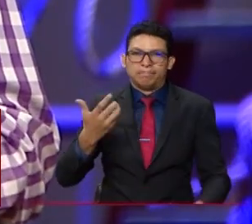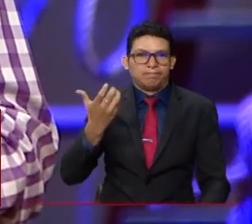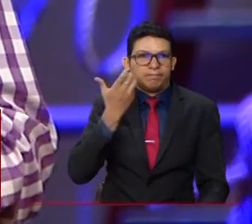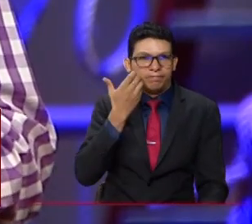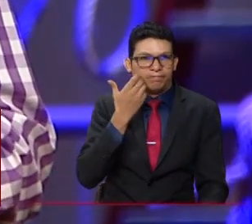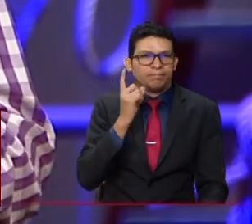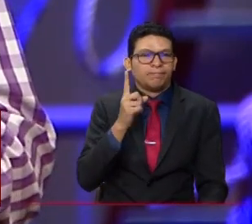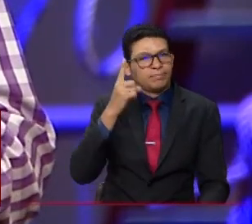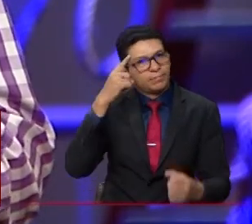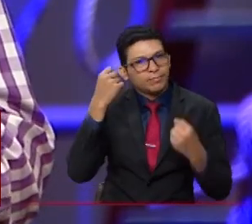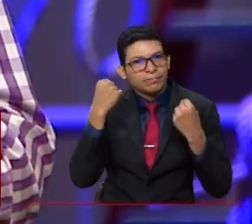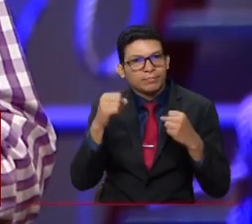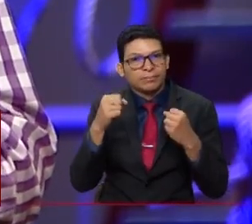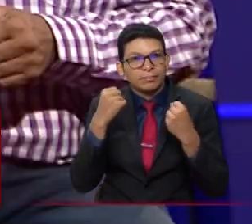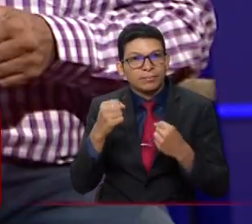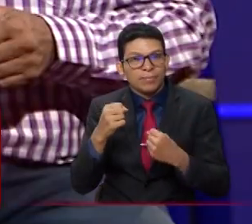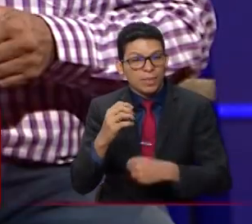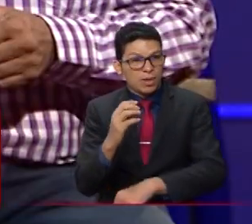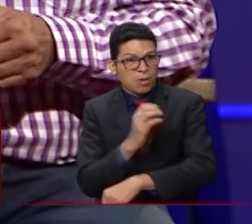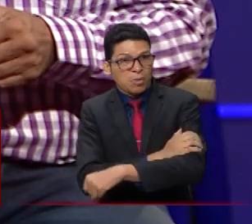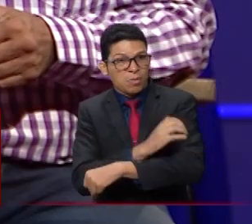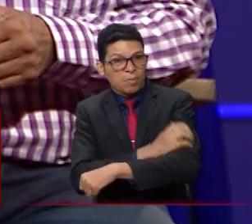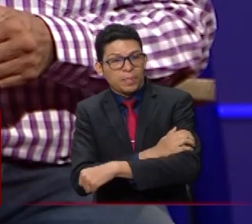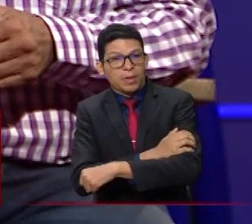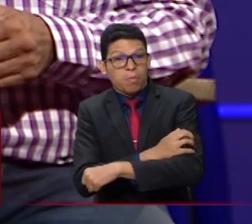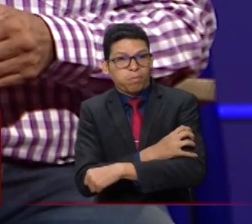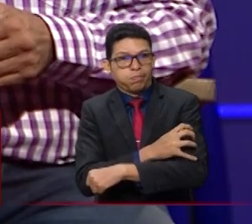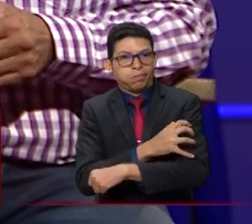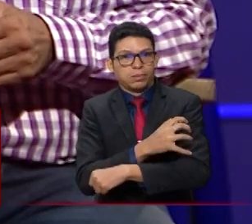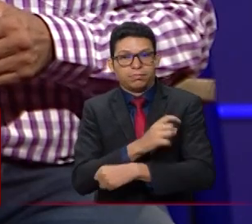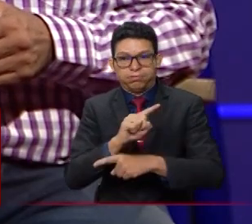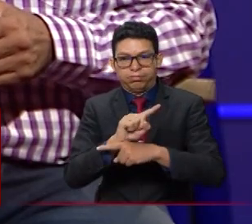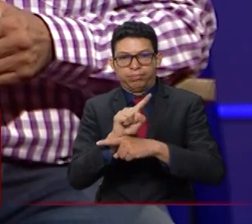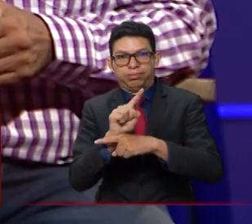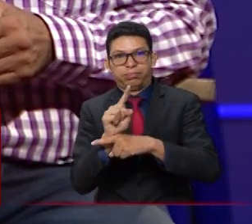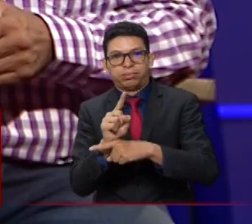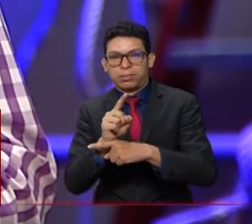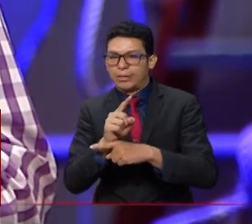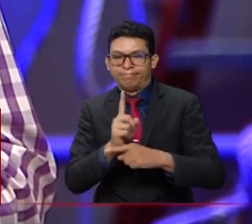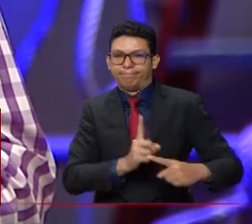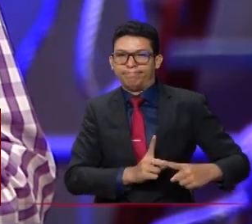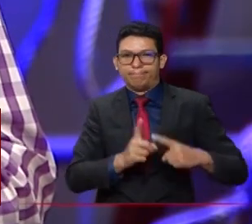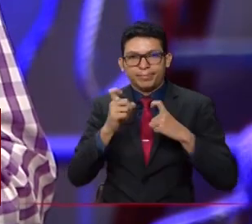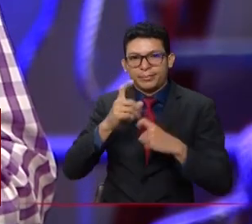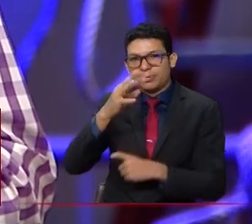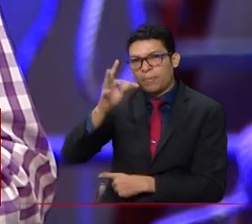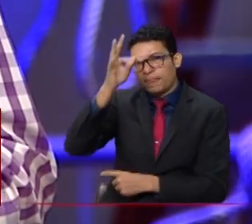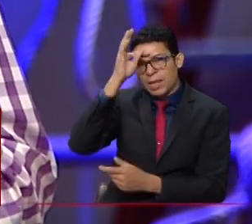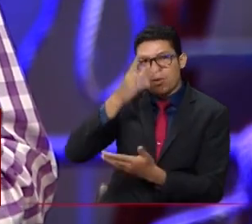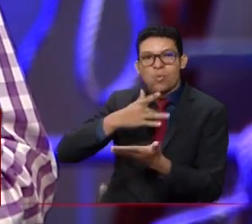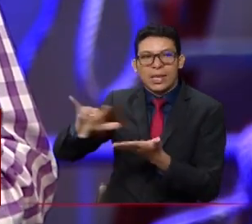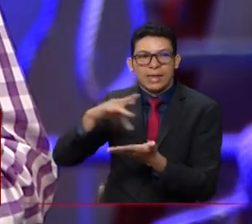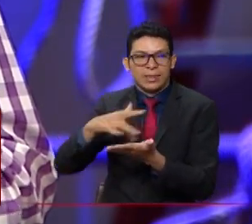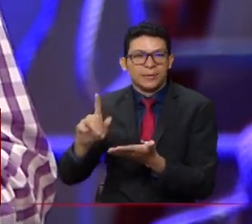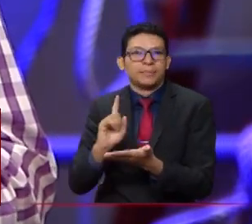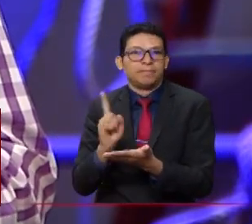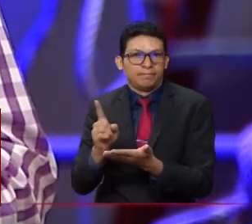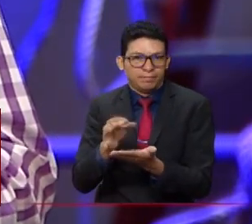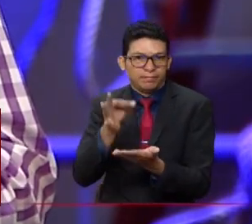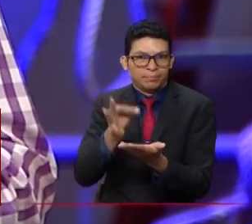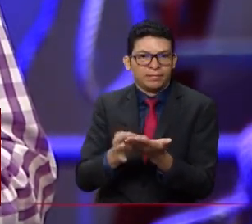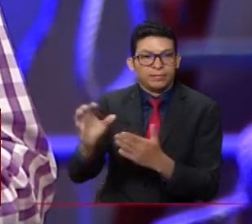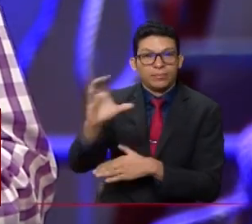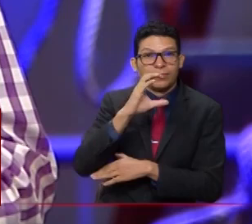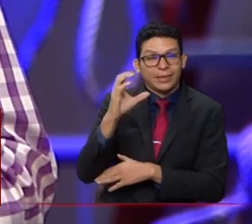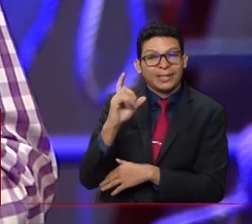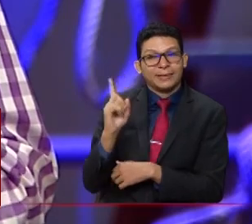Un preocupante aumento en su presión arterial obligó al artista a trasladarse de urgencia a una clínica de la capital del país,